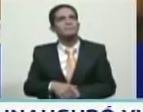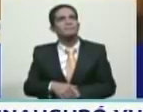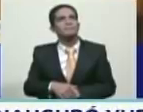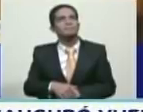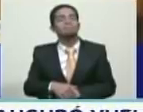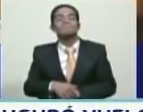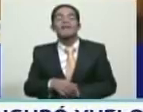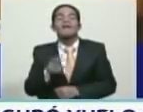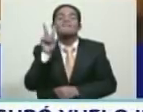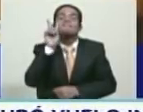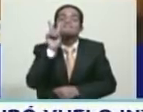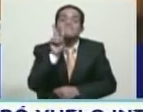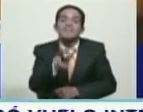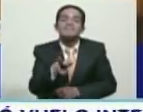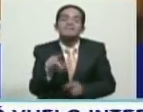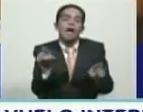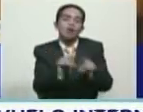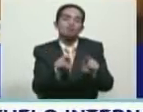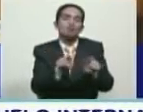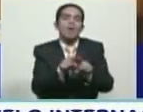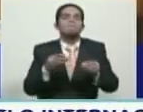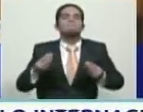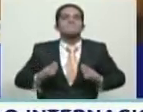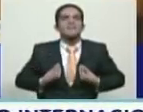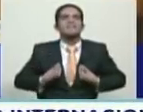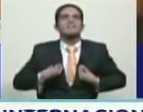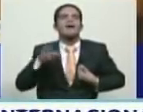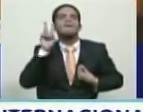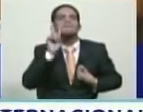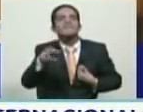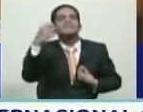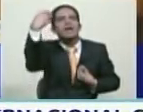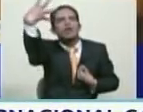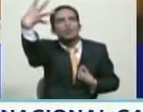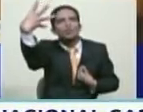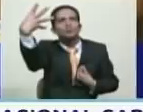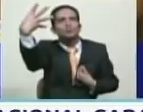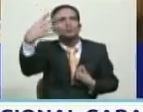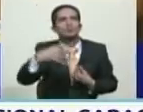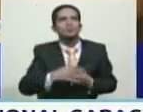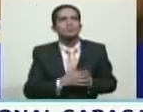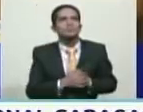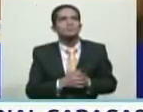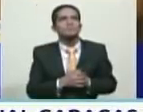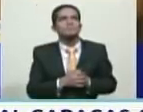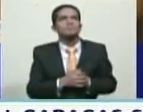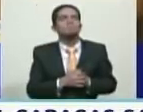luz, la vista es la vida. Fidel decía a Hugo: ¿por qué no podemos hacer